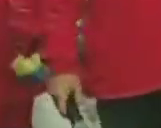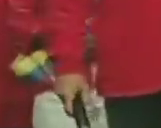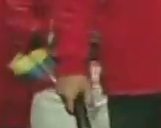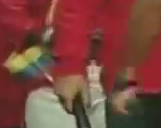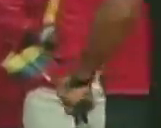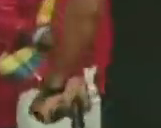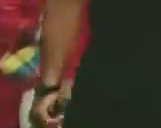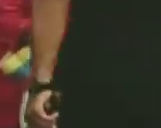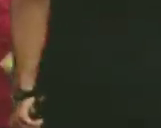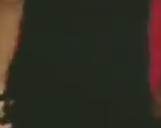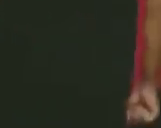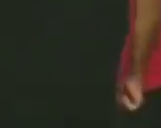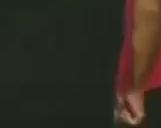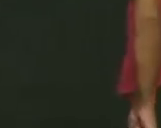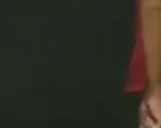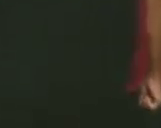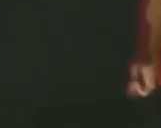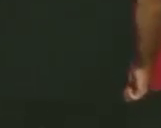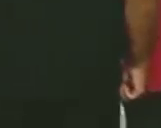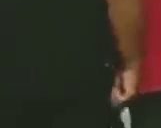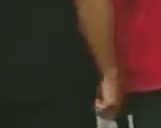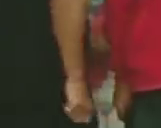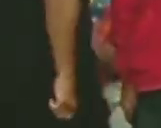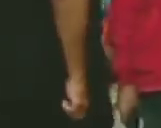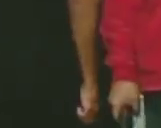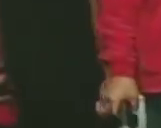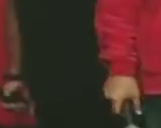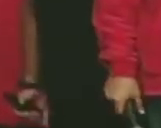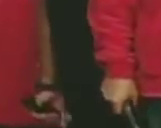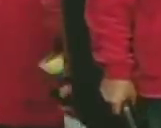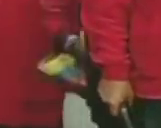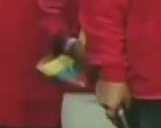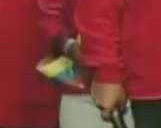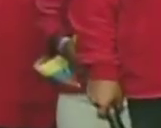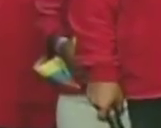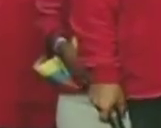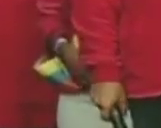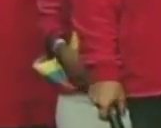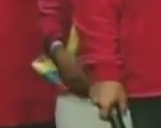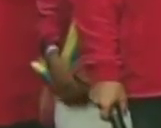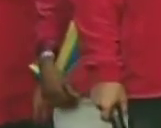Este escenario es un escenario único,